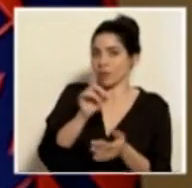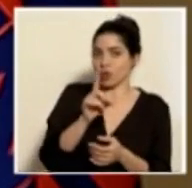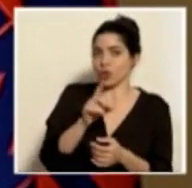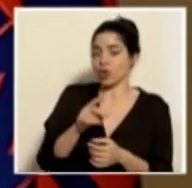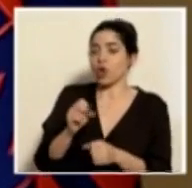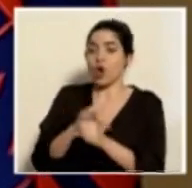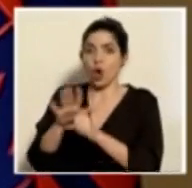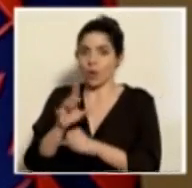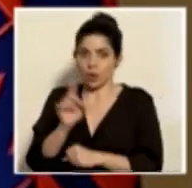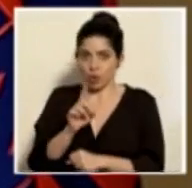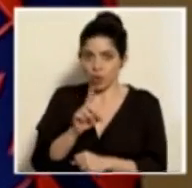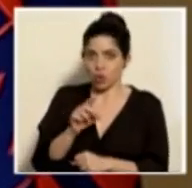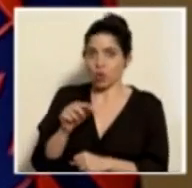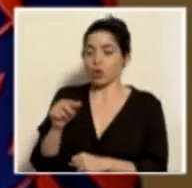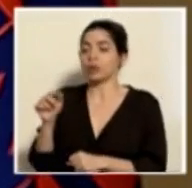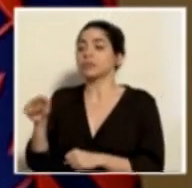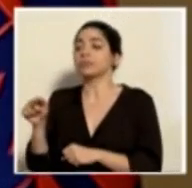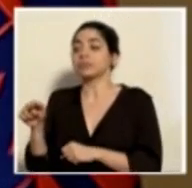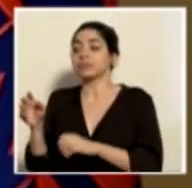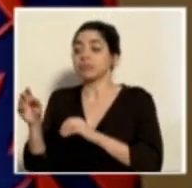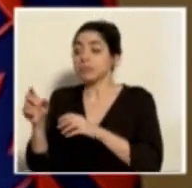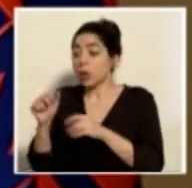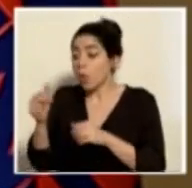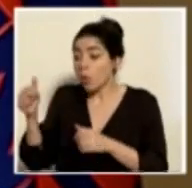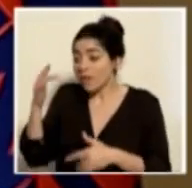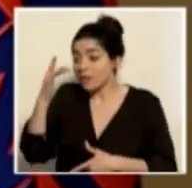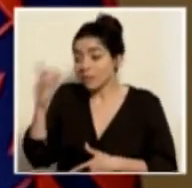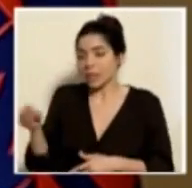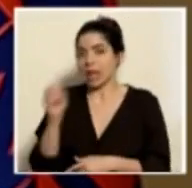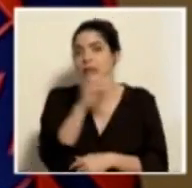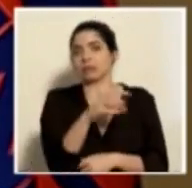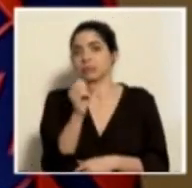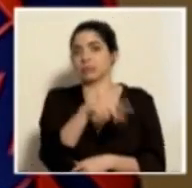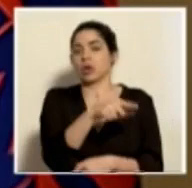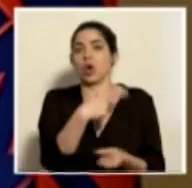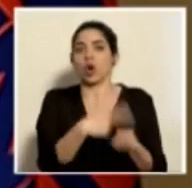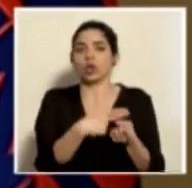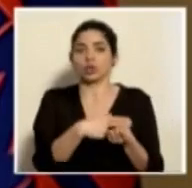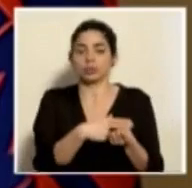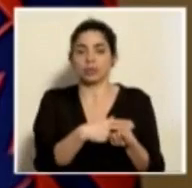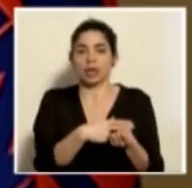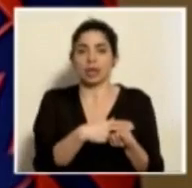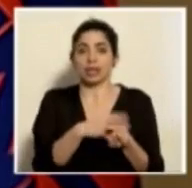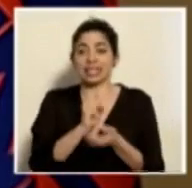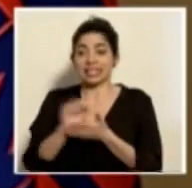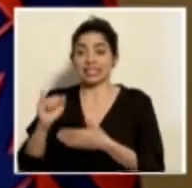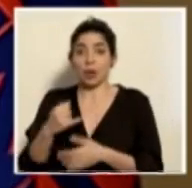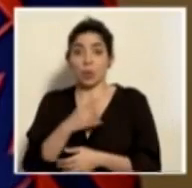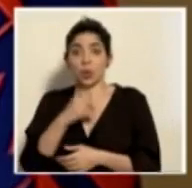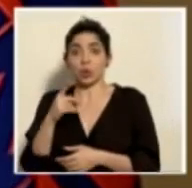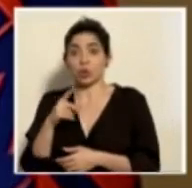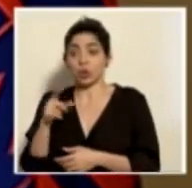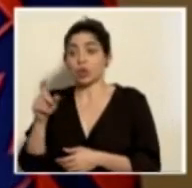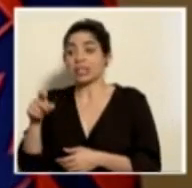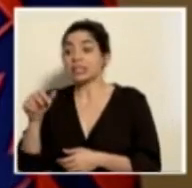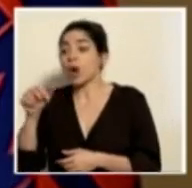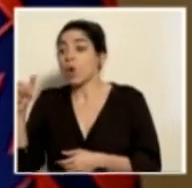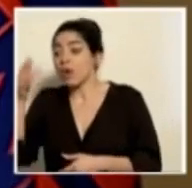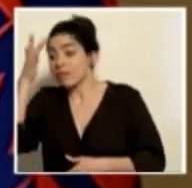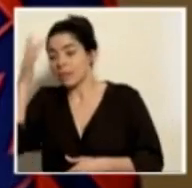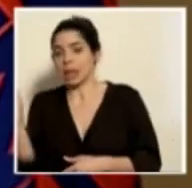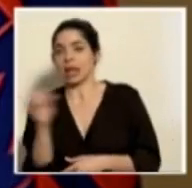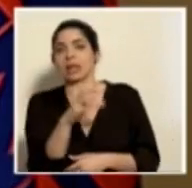no son COVID, y que pueda delegar el Hospital San Juan de Dios hacia el San Vicente de